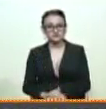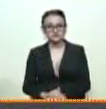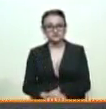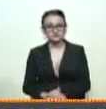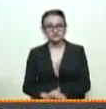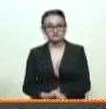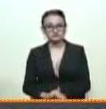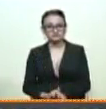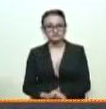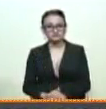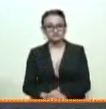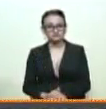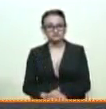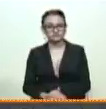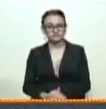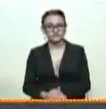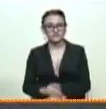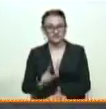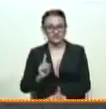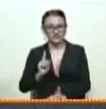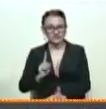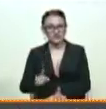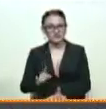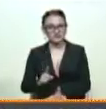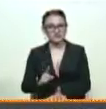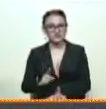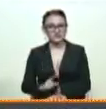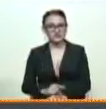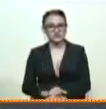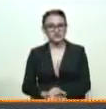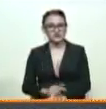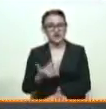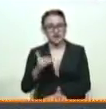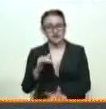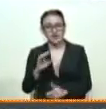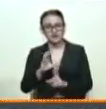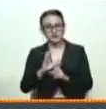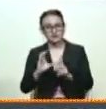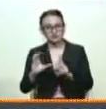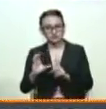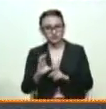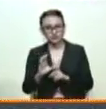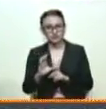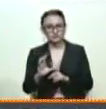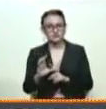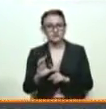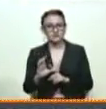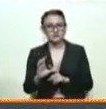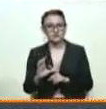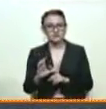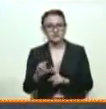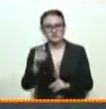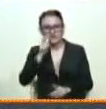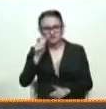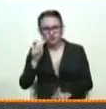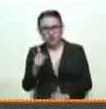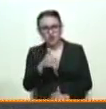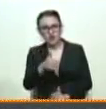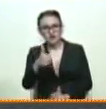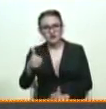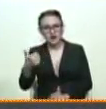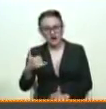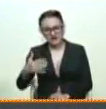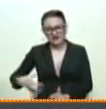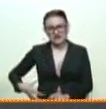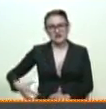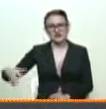bueno, tiene tanto cultura, tiene como talento humano, tiene como